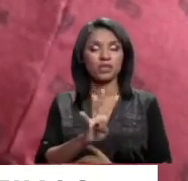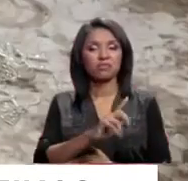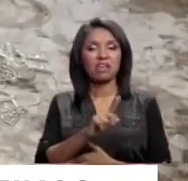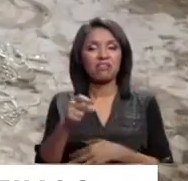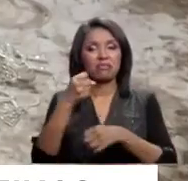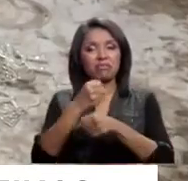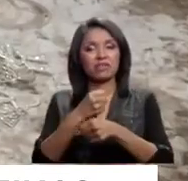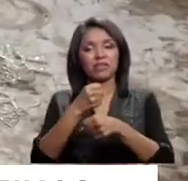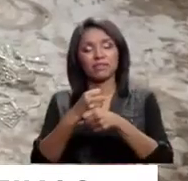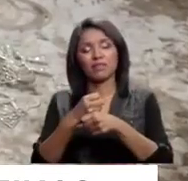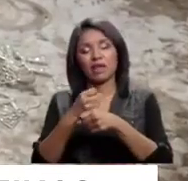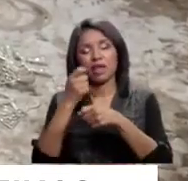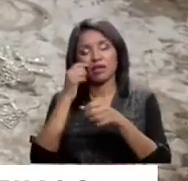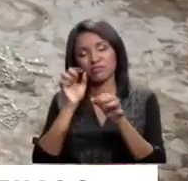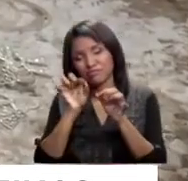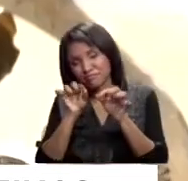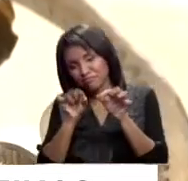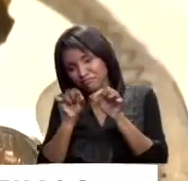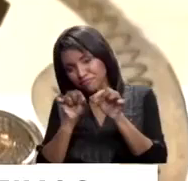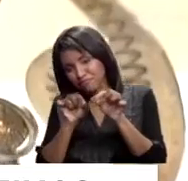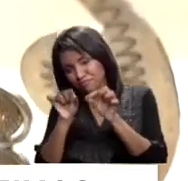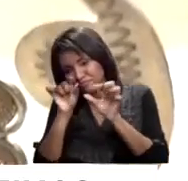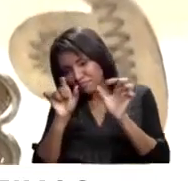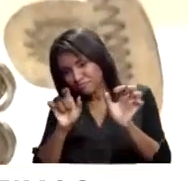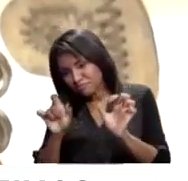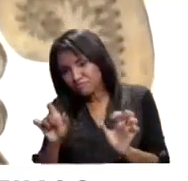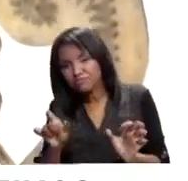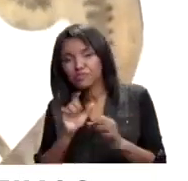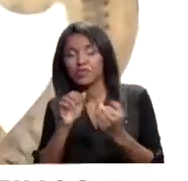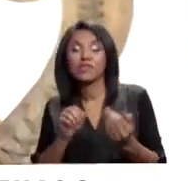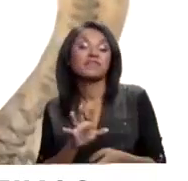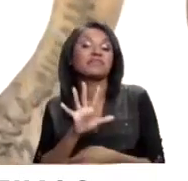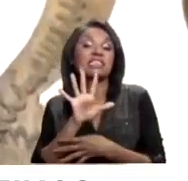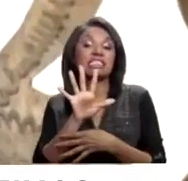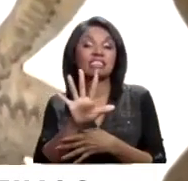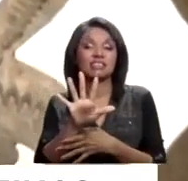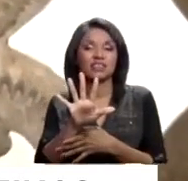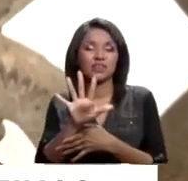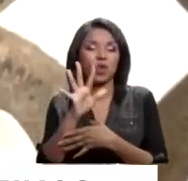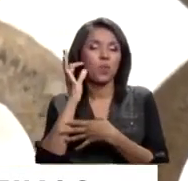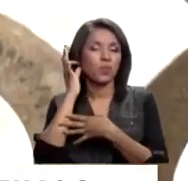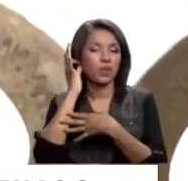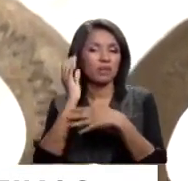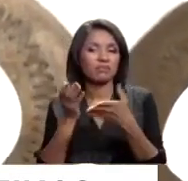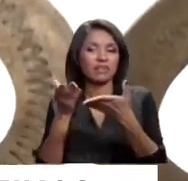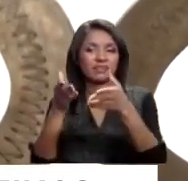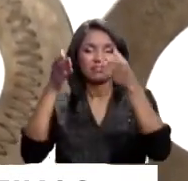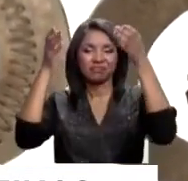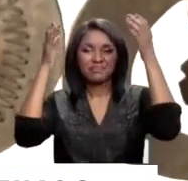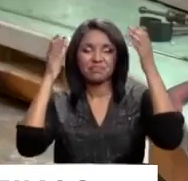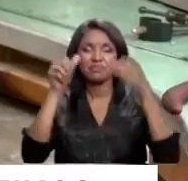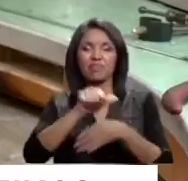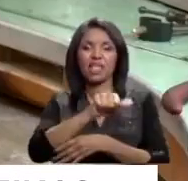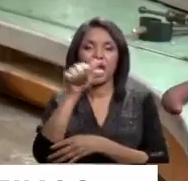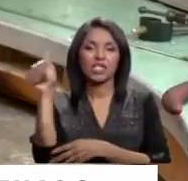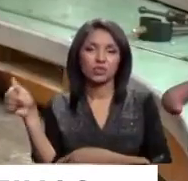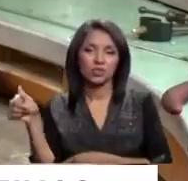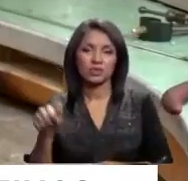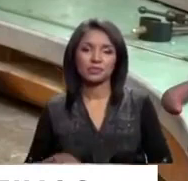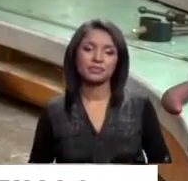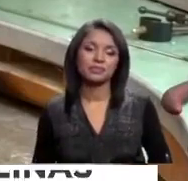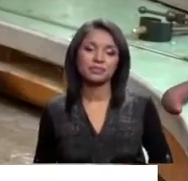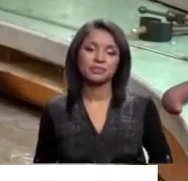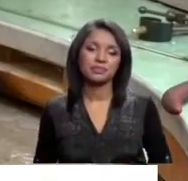bien. Trabajan a toda máquina para engalanar los tronos de cinco emperatrices del carnaval de Azuero. Nosotros hacemos